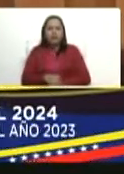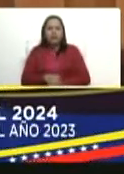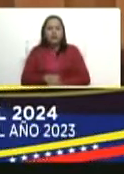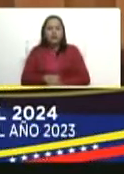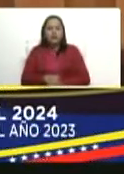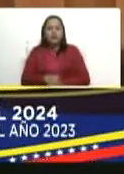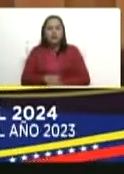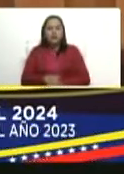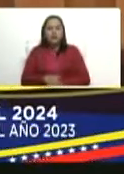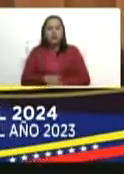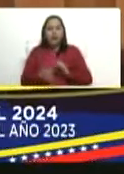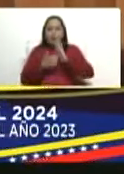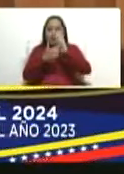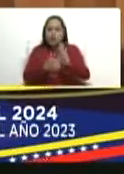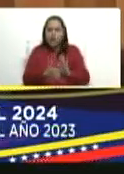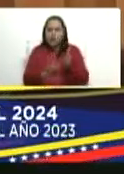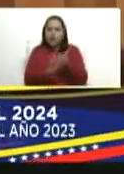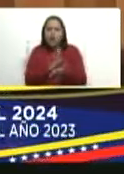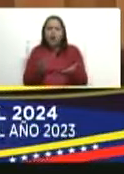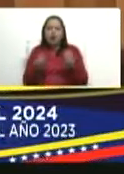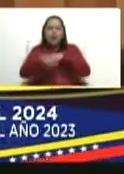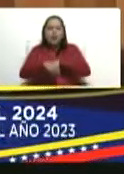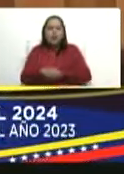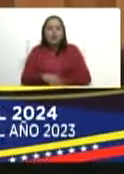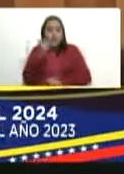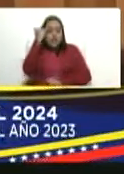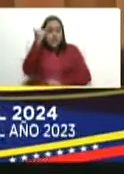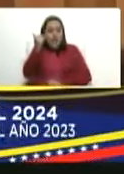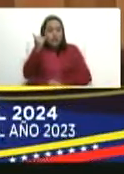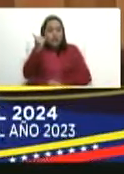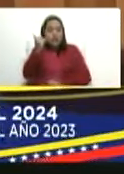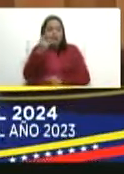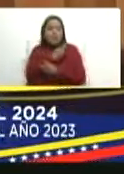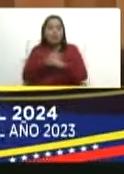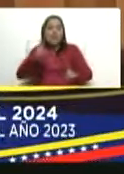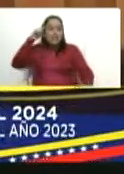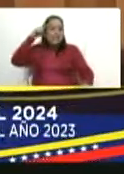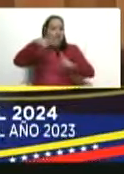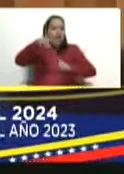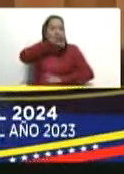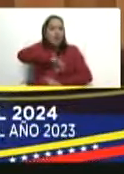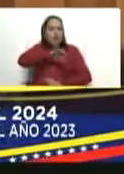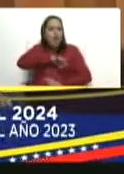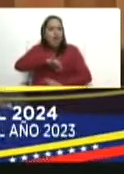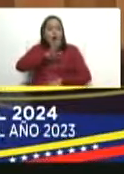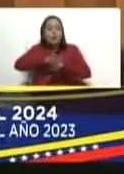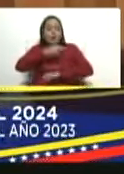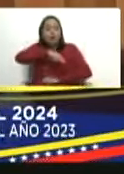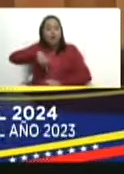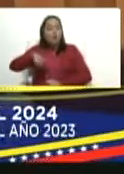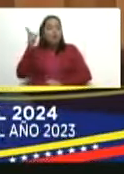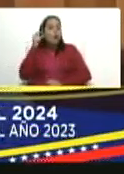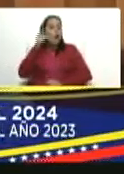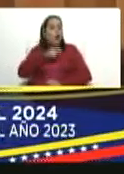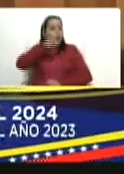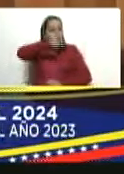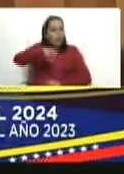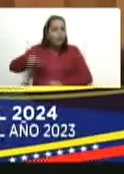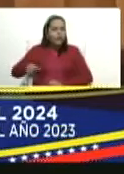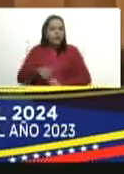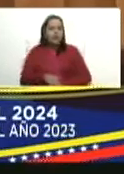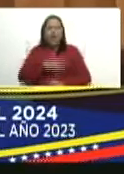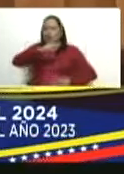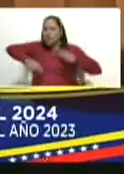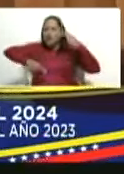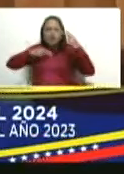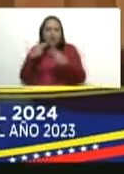marcados por un concepto de democracia directa, social, porque somos hombres del pueblo.